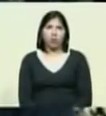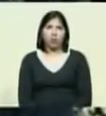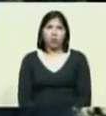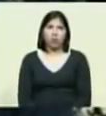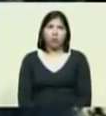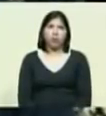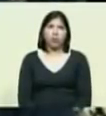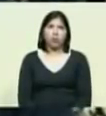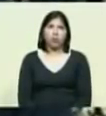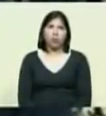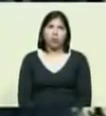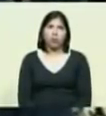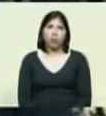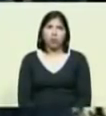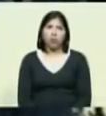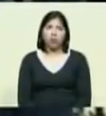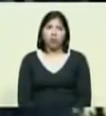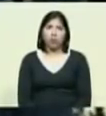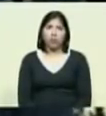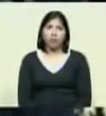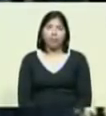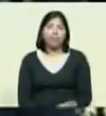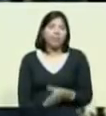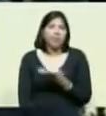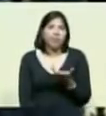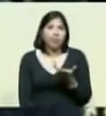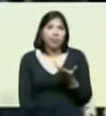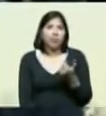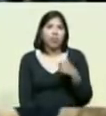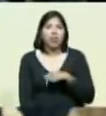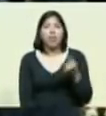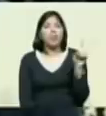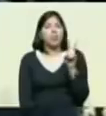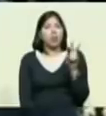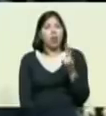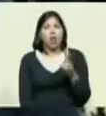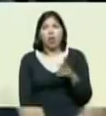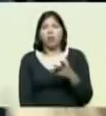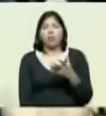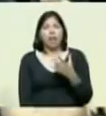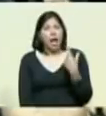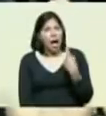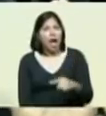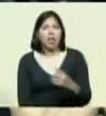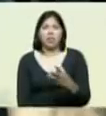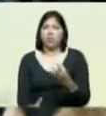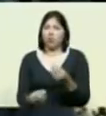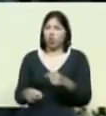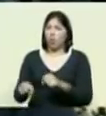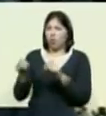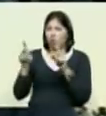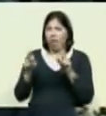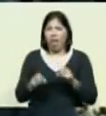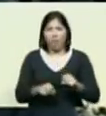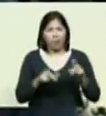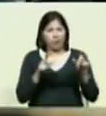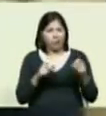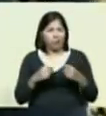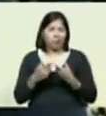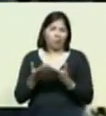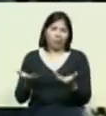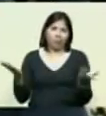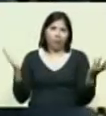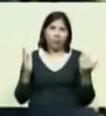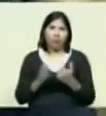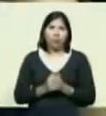mejores condiciones, de que Venezuela es grande, Venezuela es un país de oportunidades y los sistemas que ha tratado de poner